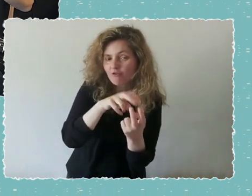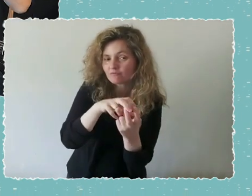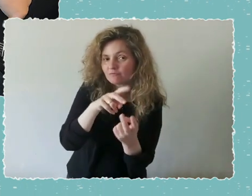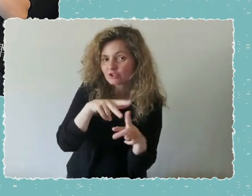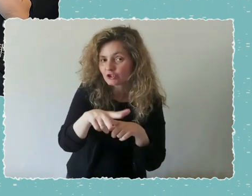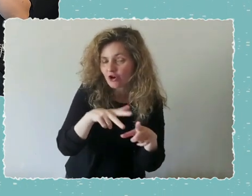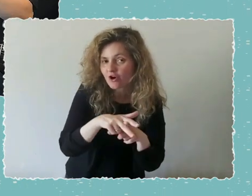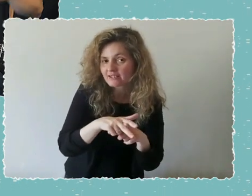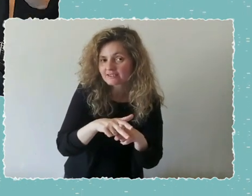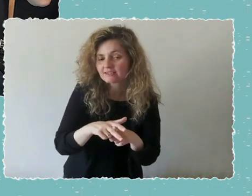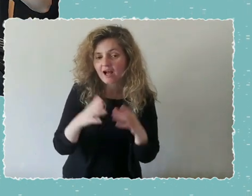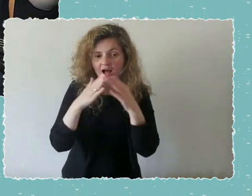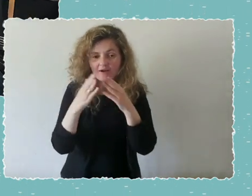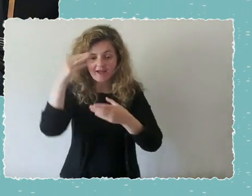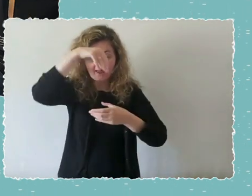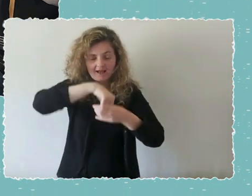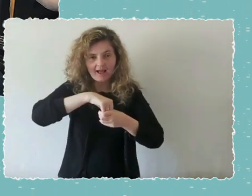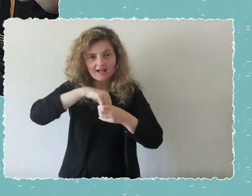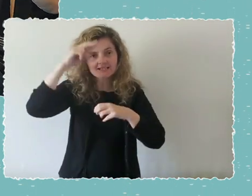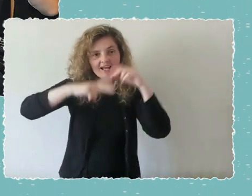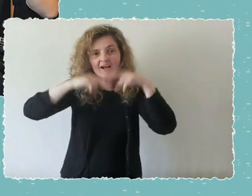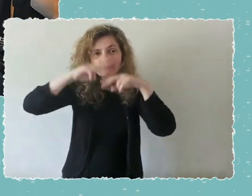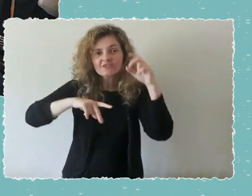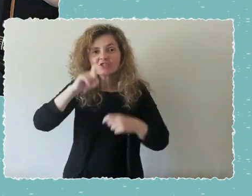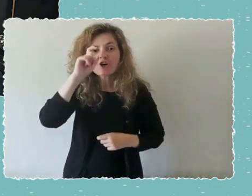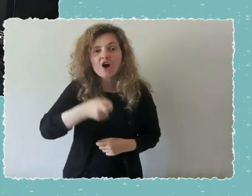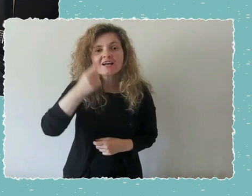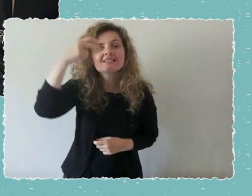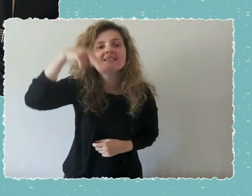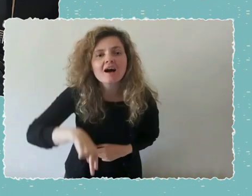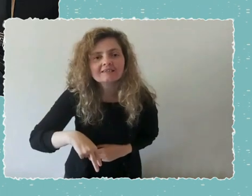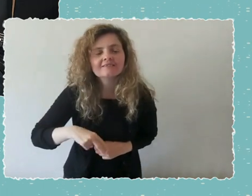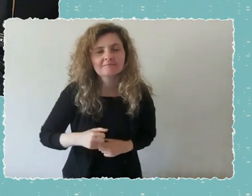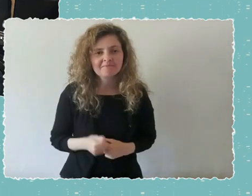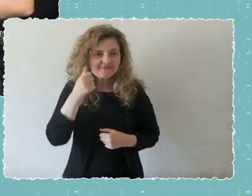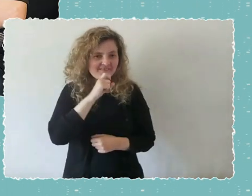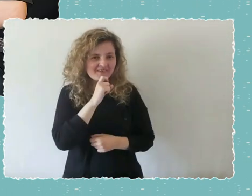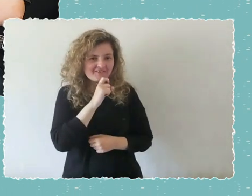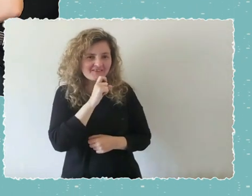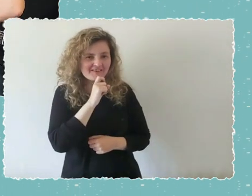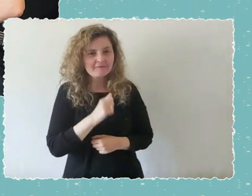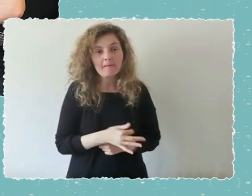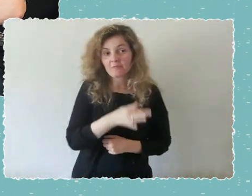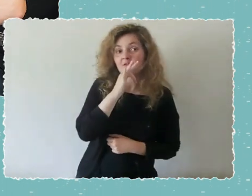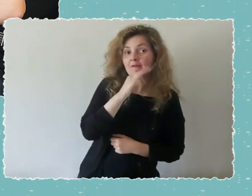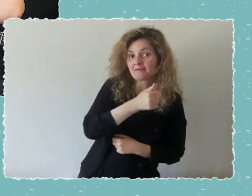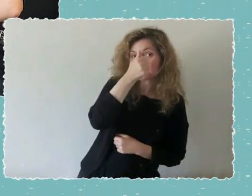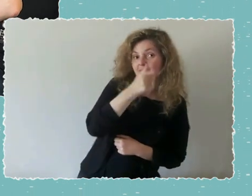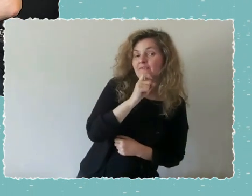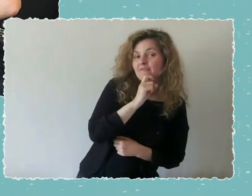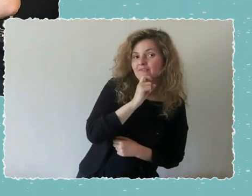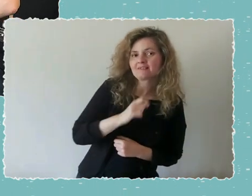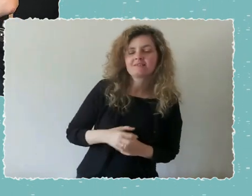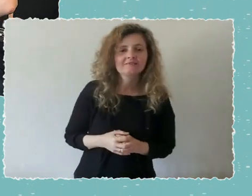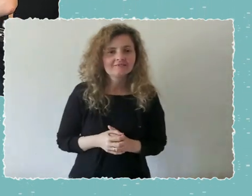o millo que estaba na casa que fixo Xan. Máis difícil, máis difícil. Ainda máis difícil.